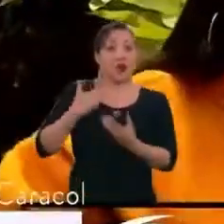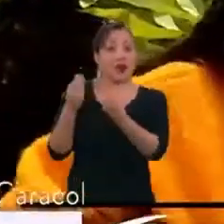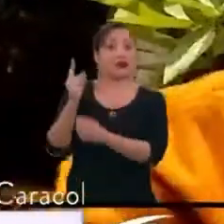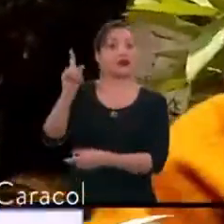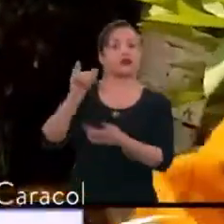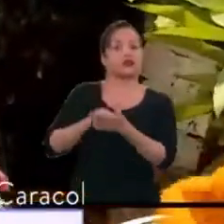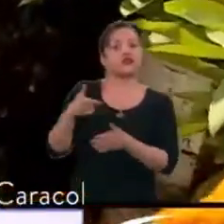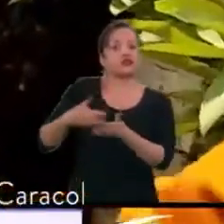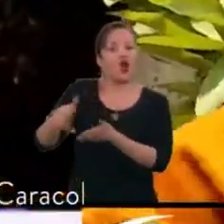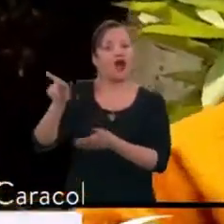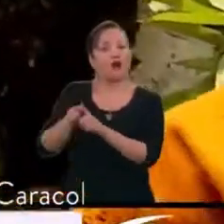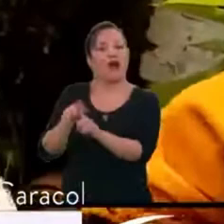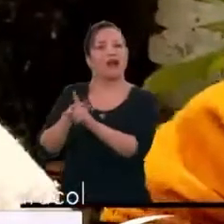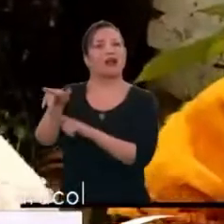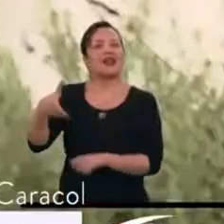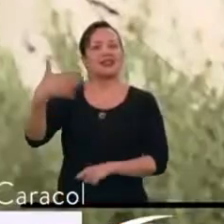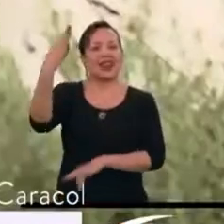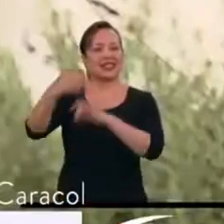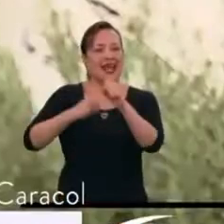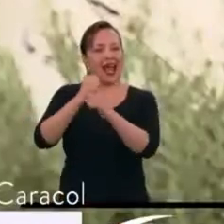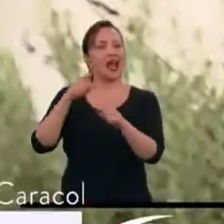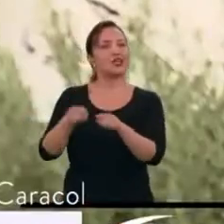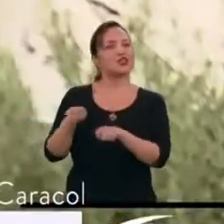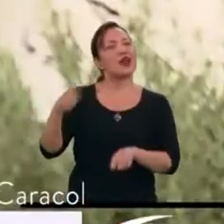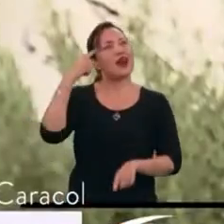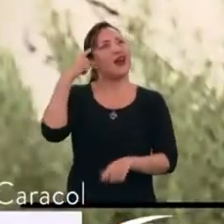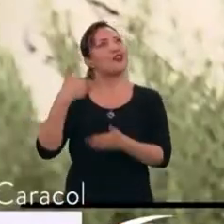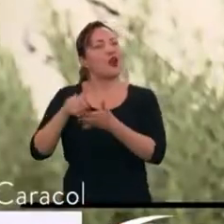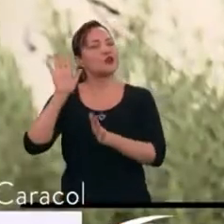sigue creyendo en la música campesina. Como que